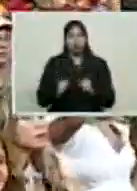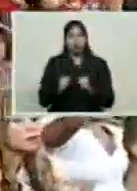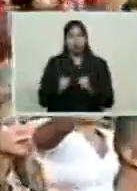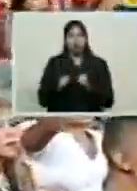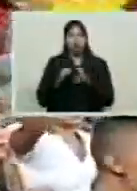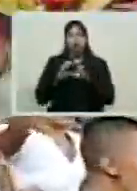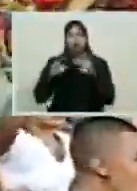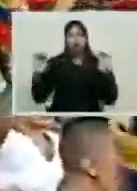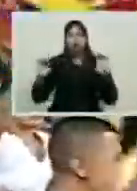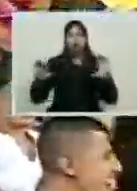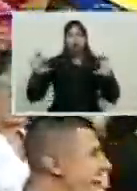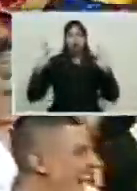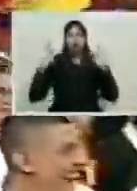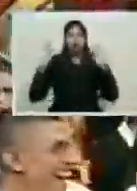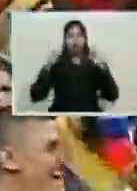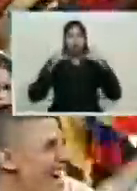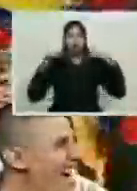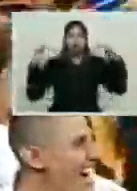mejor educación.